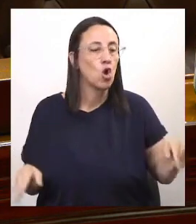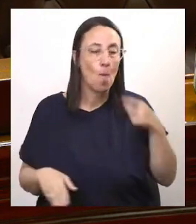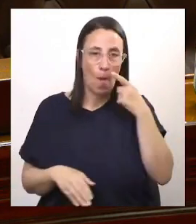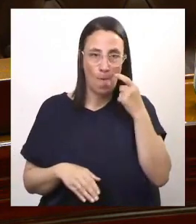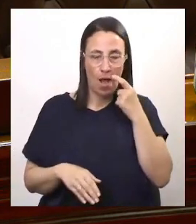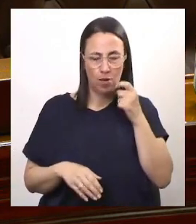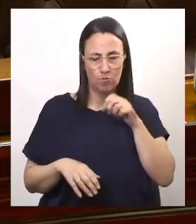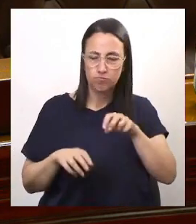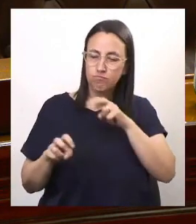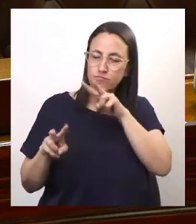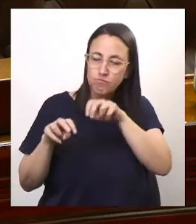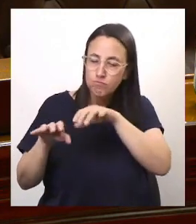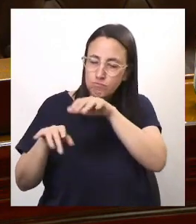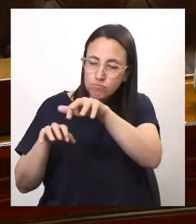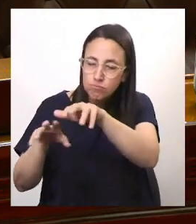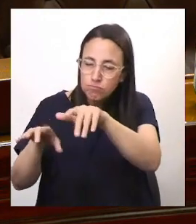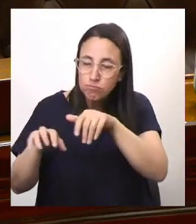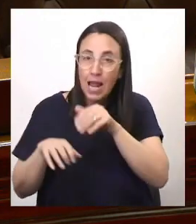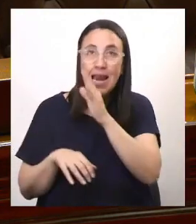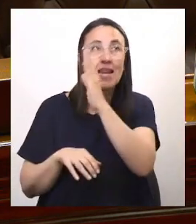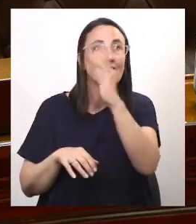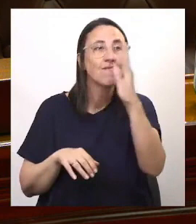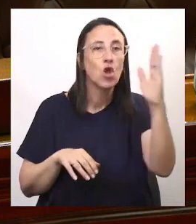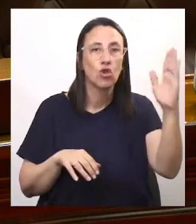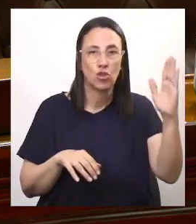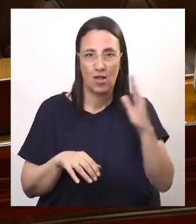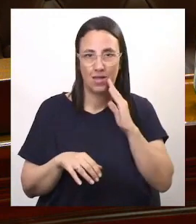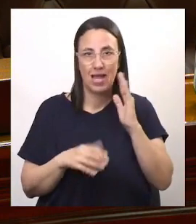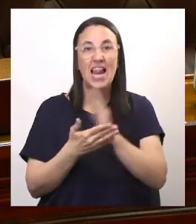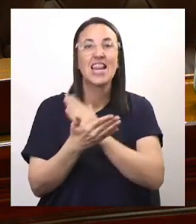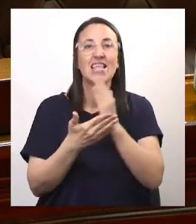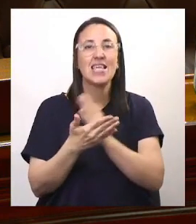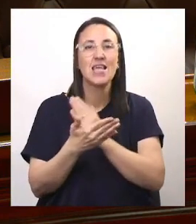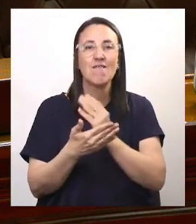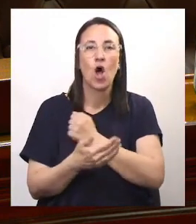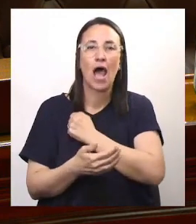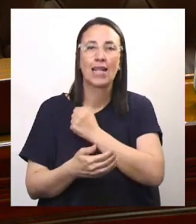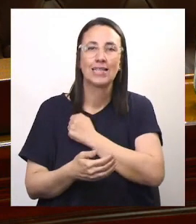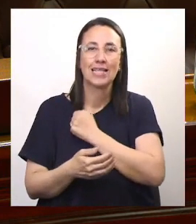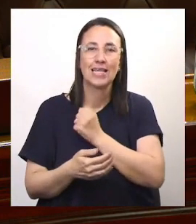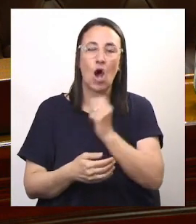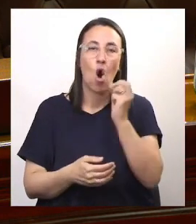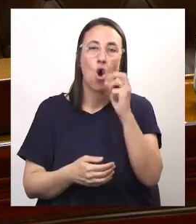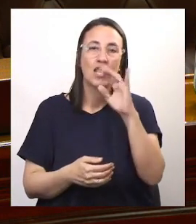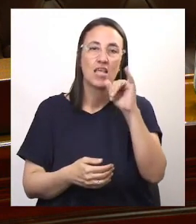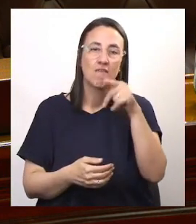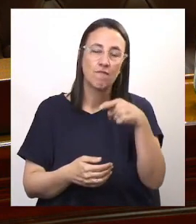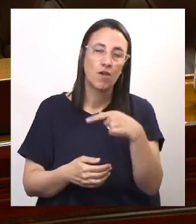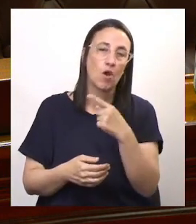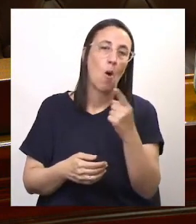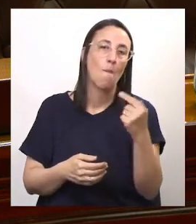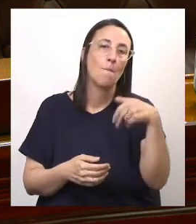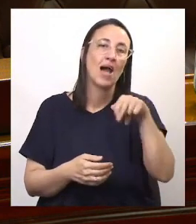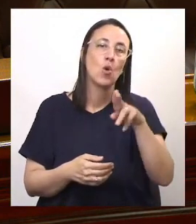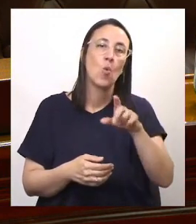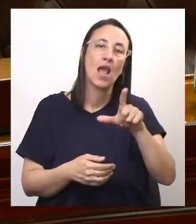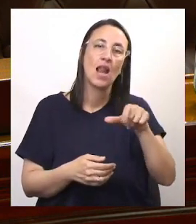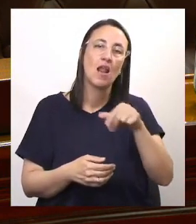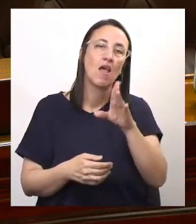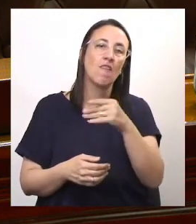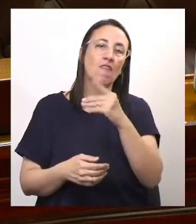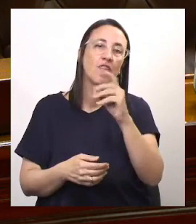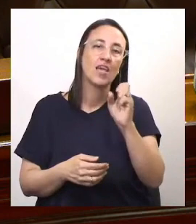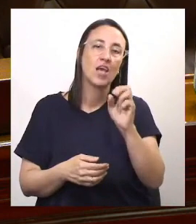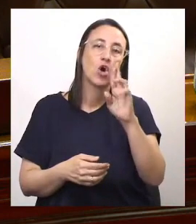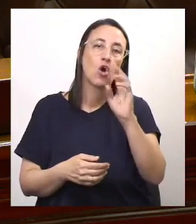biblioteca llena de libros de Artigas, Oribe, don Juan Manuel de Rosas, del que era un apasionado